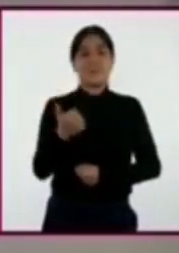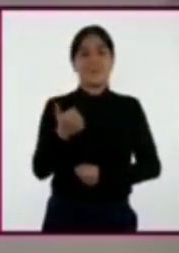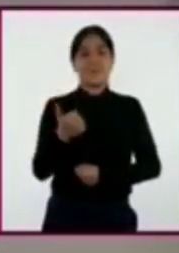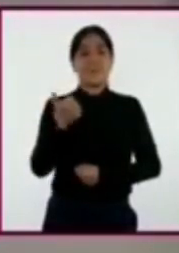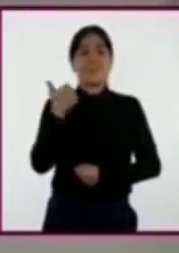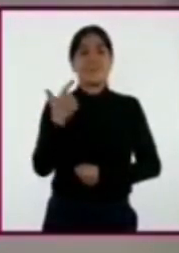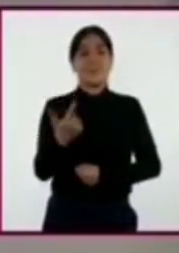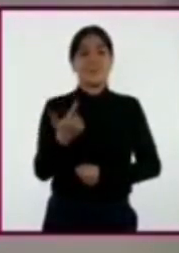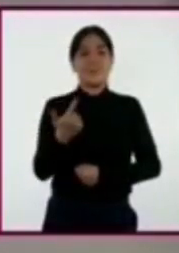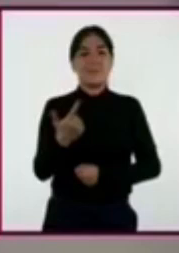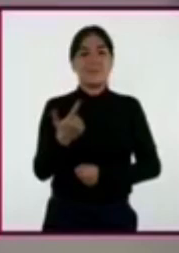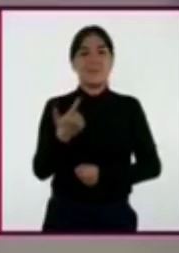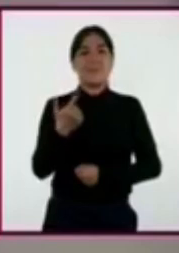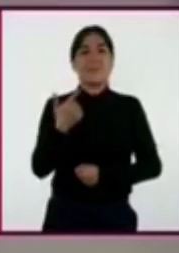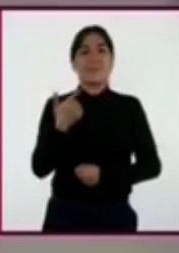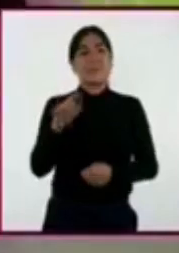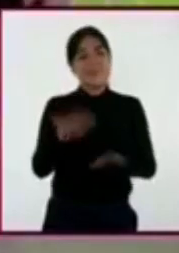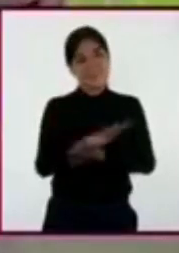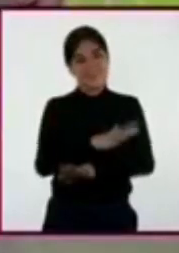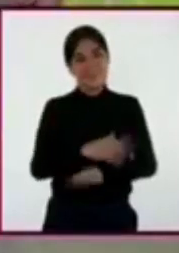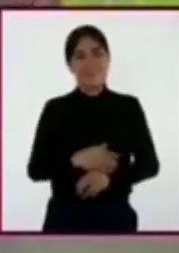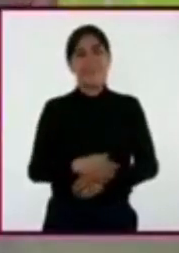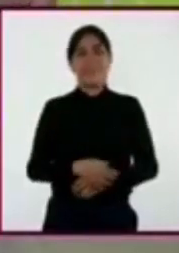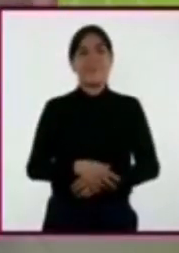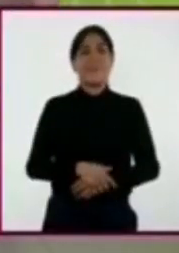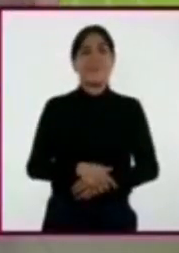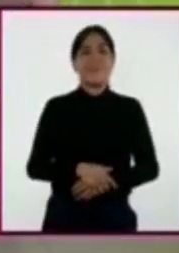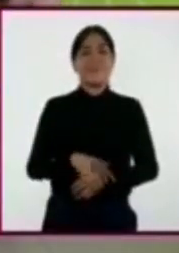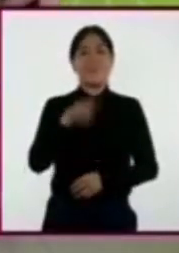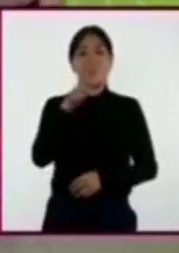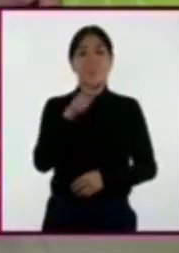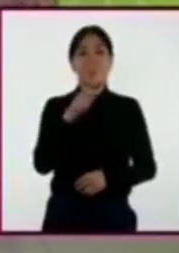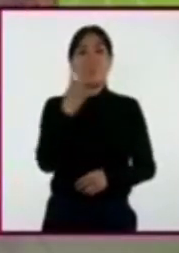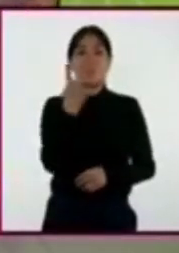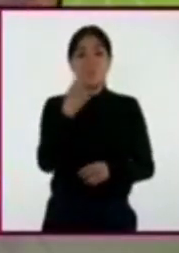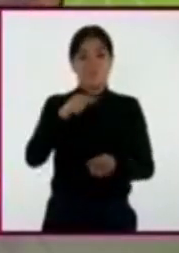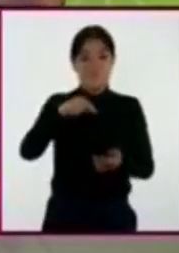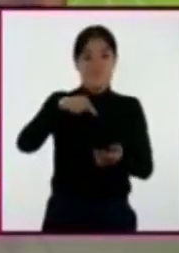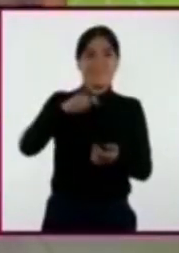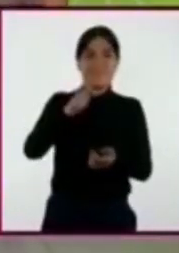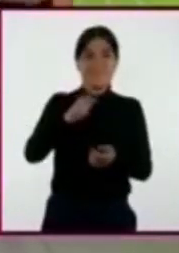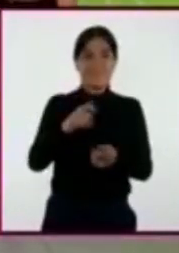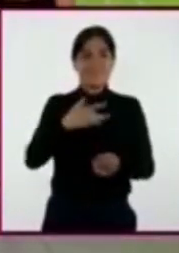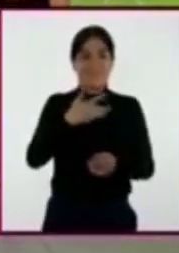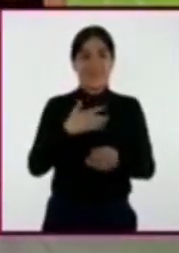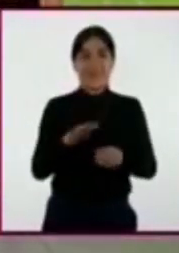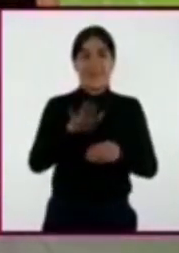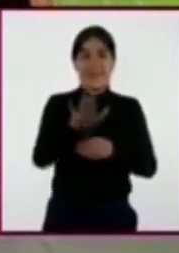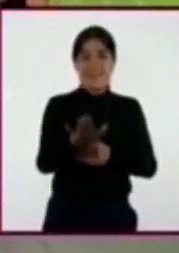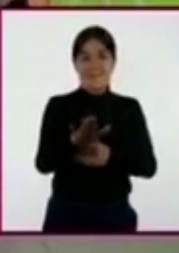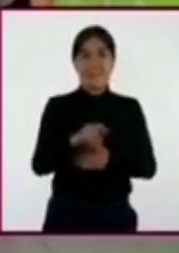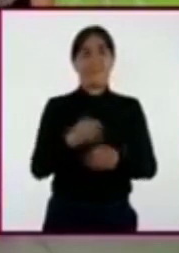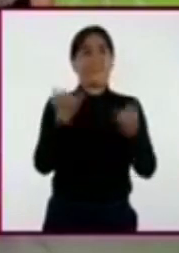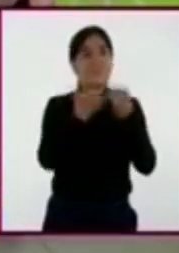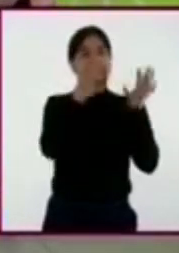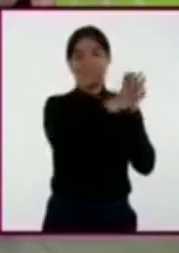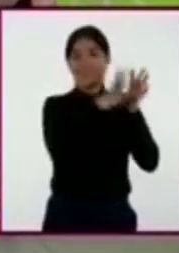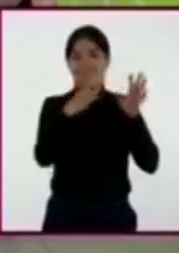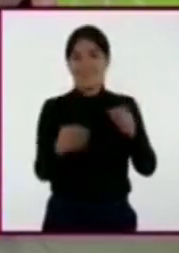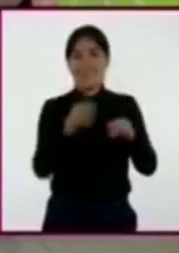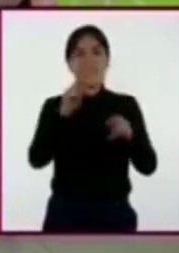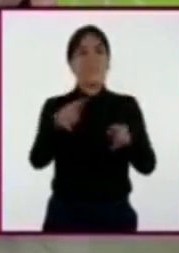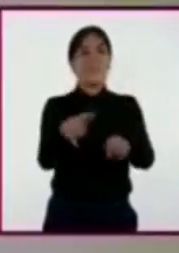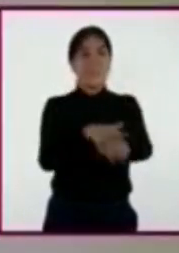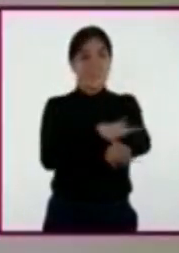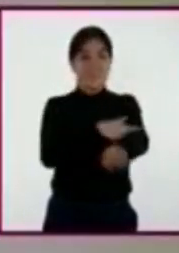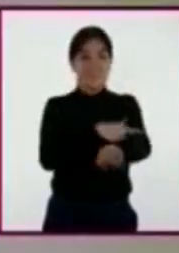6, 7, cambio. Dejamos una pierna extendida al frente. Colocamos nuestro